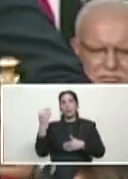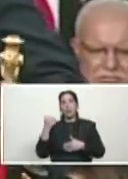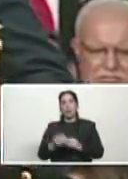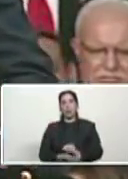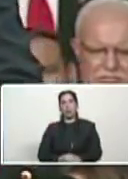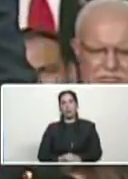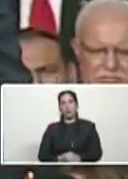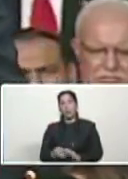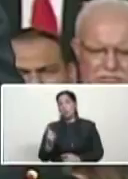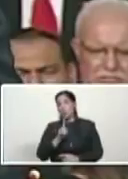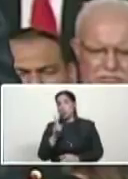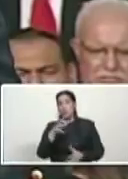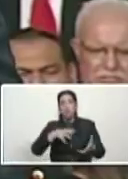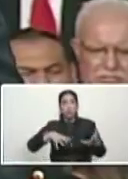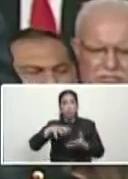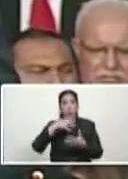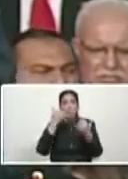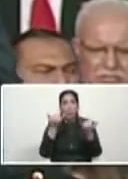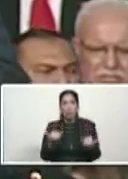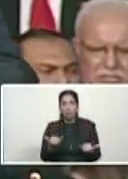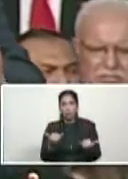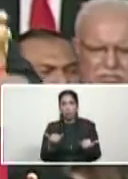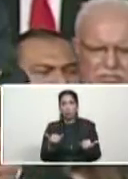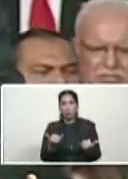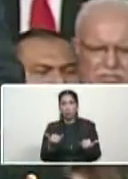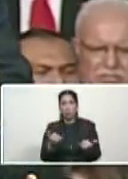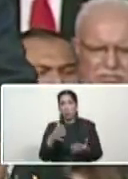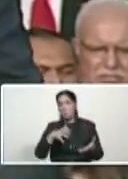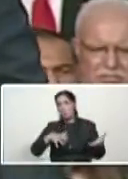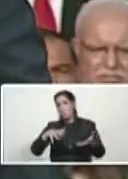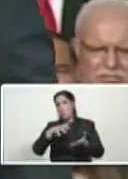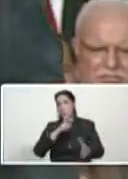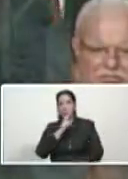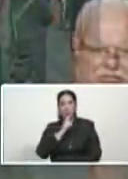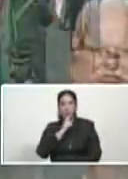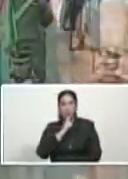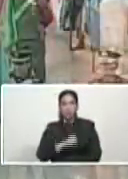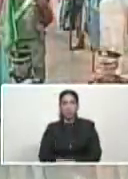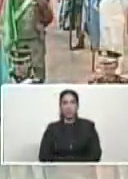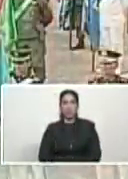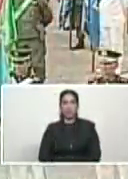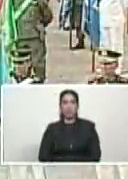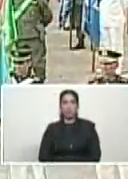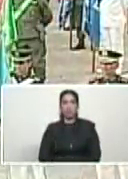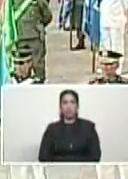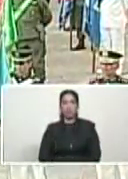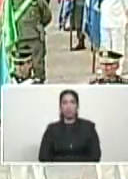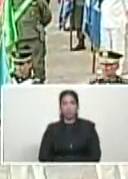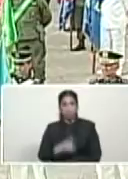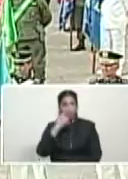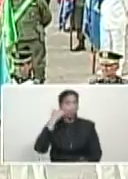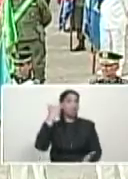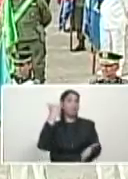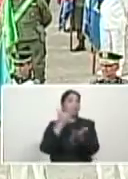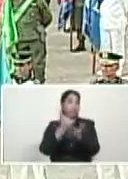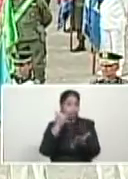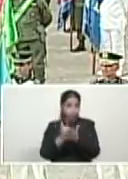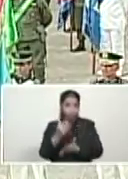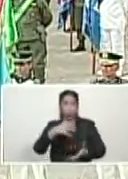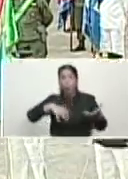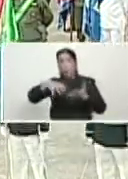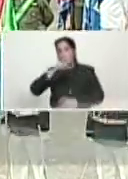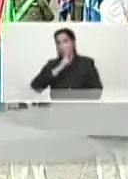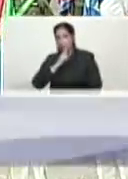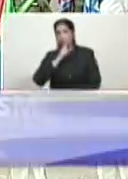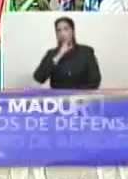ni en los problemas del presente y en las circunstancias difíciles. Y hay que ver qué circunstancias difíciles vivió